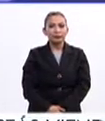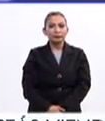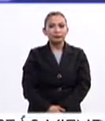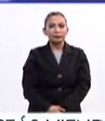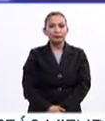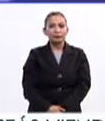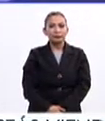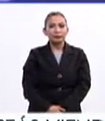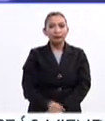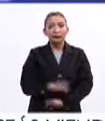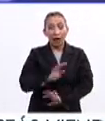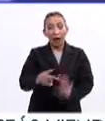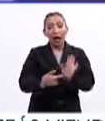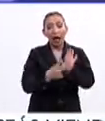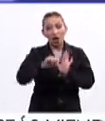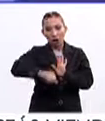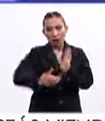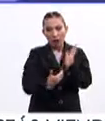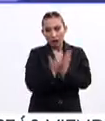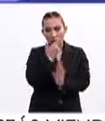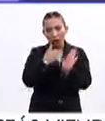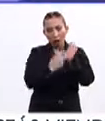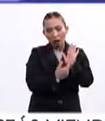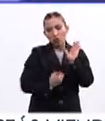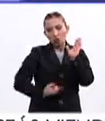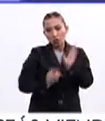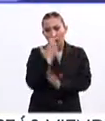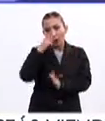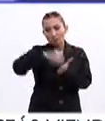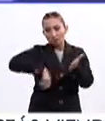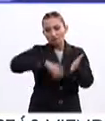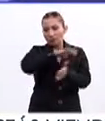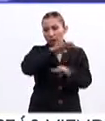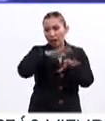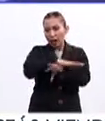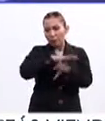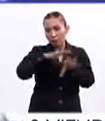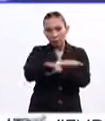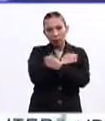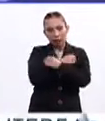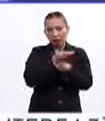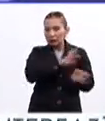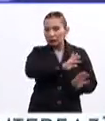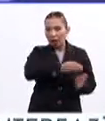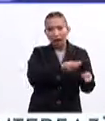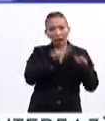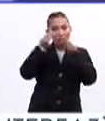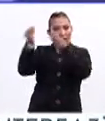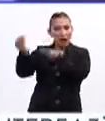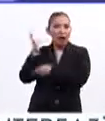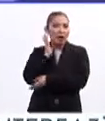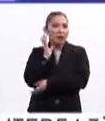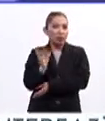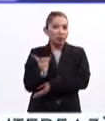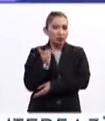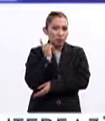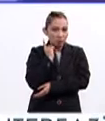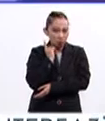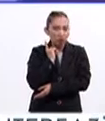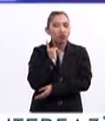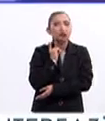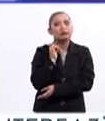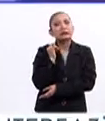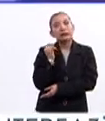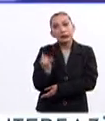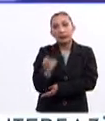Pues así se presentó, Omar, esta mañana esta reforma que se está mandando a la Cámara de Diputados y